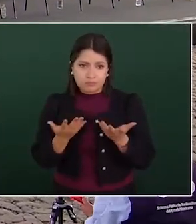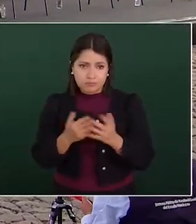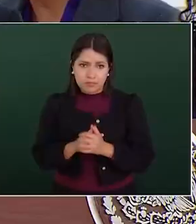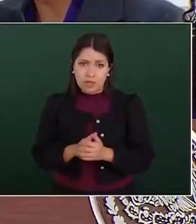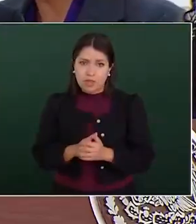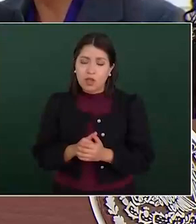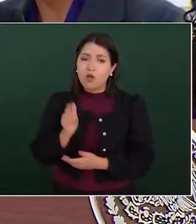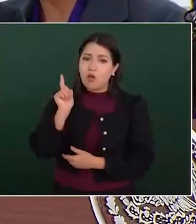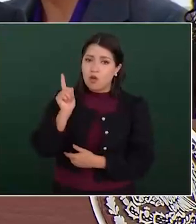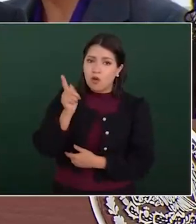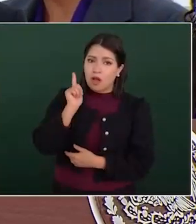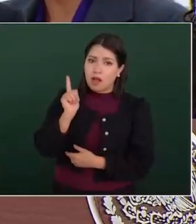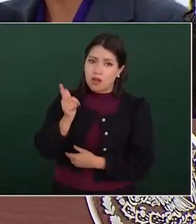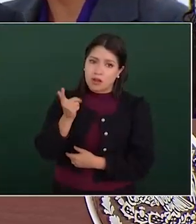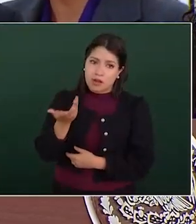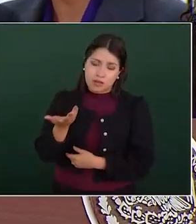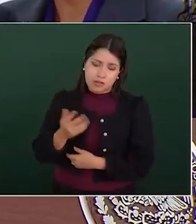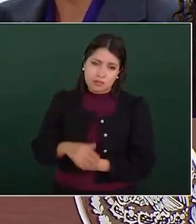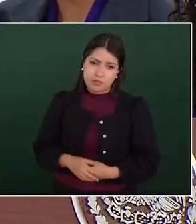las cosas